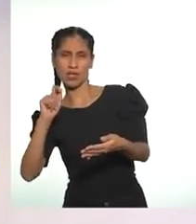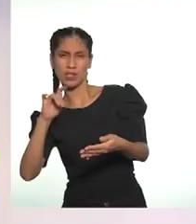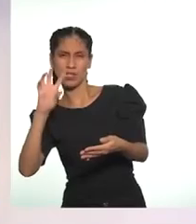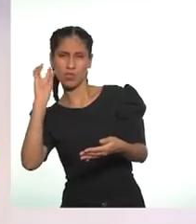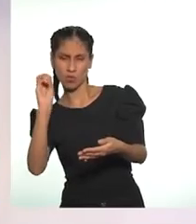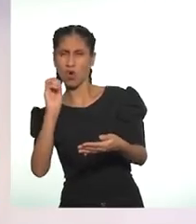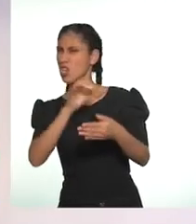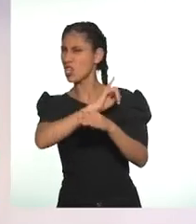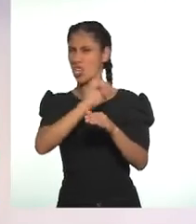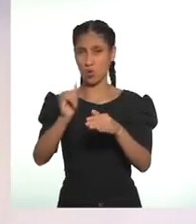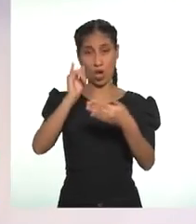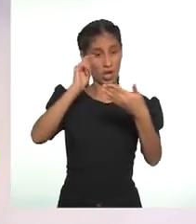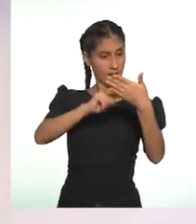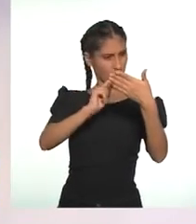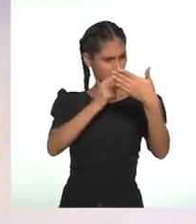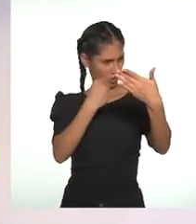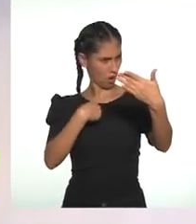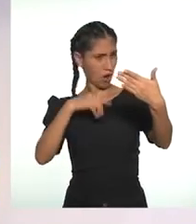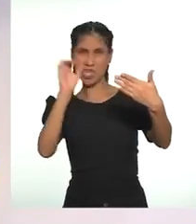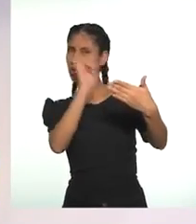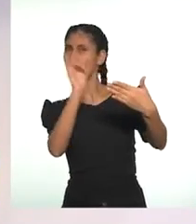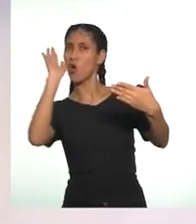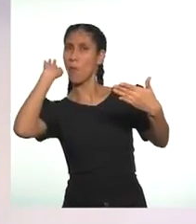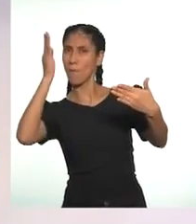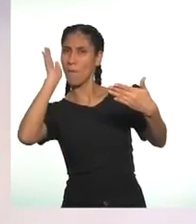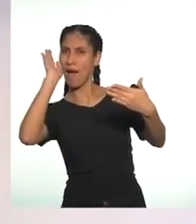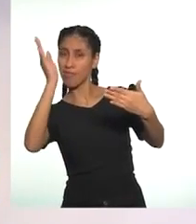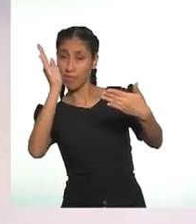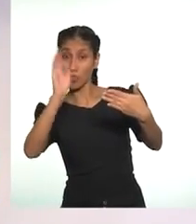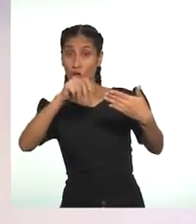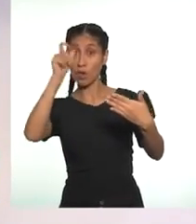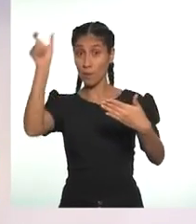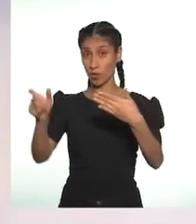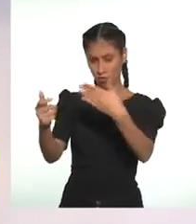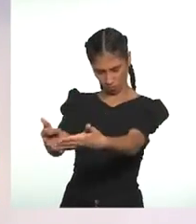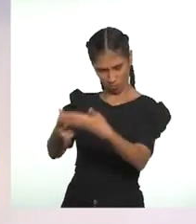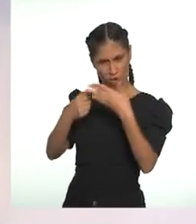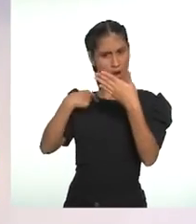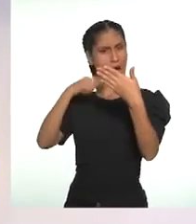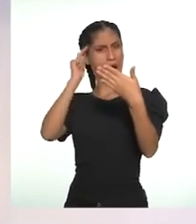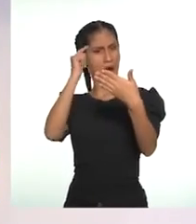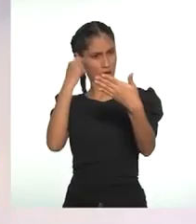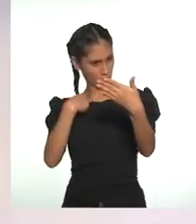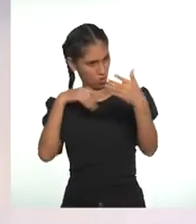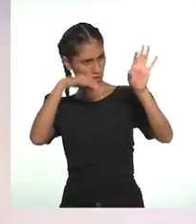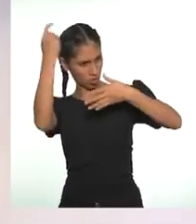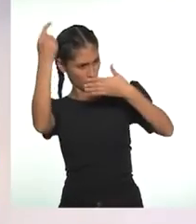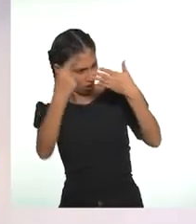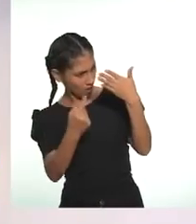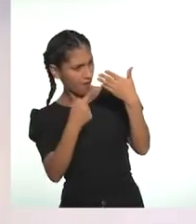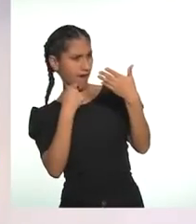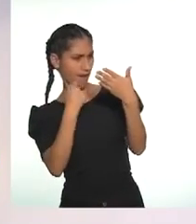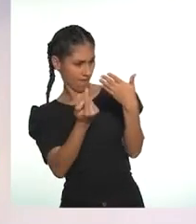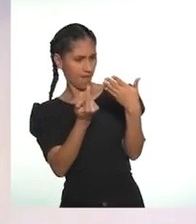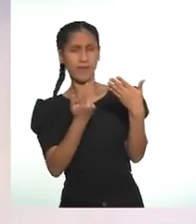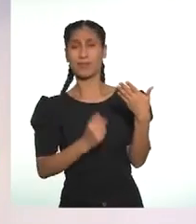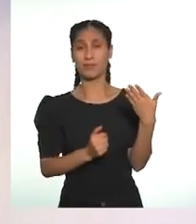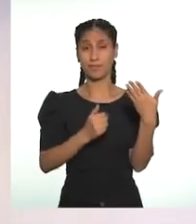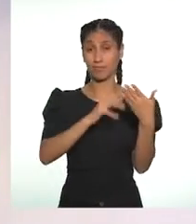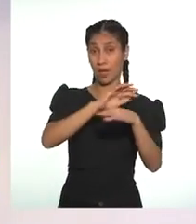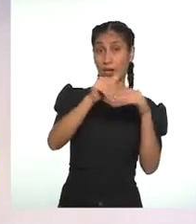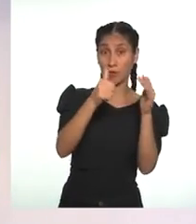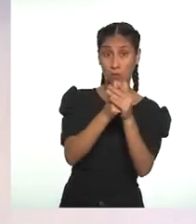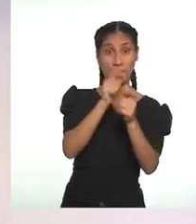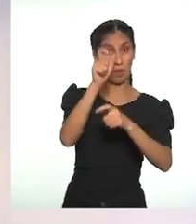decir, expresando una orden o un pedido, buscando alguna reacción del receptor, en este caso, el público, al